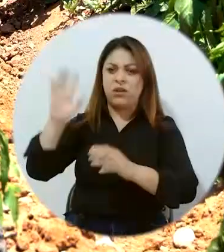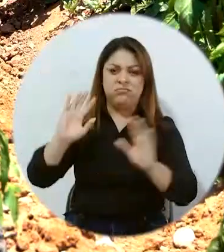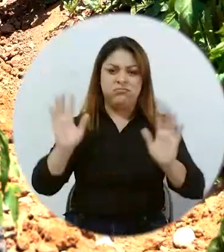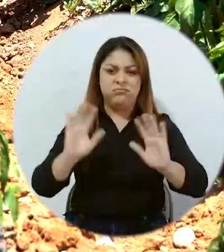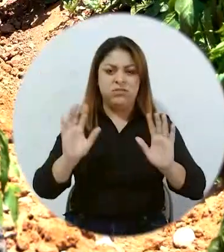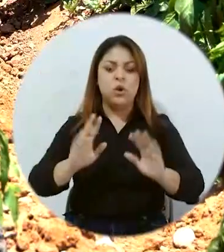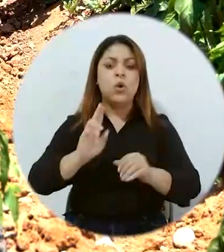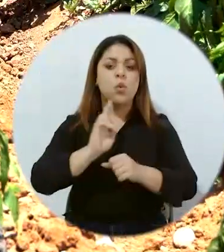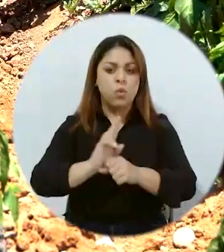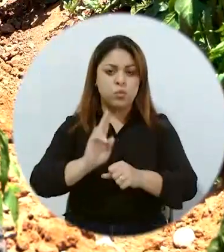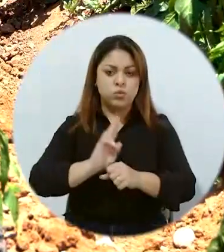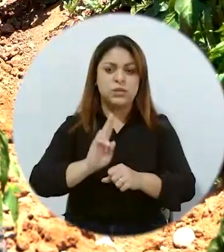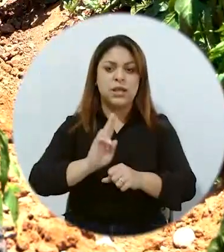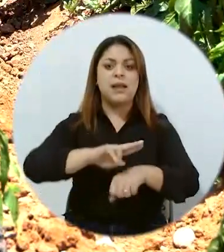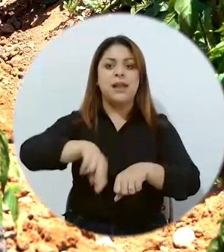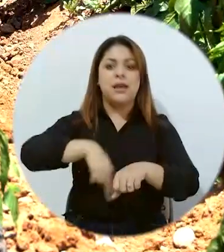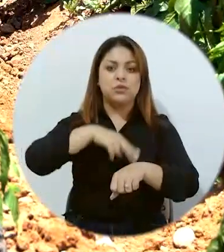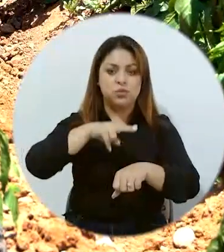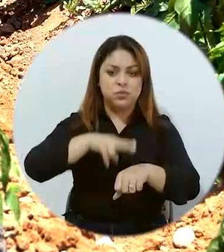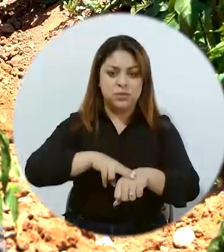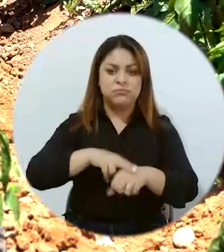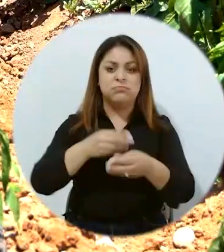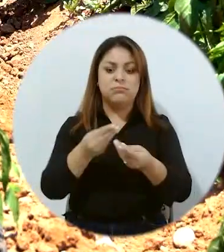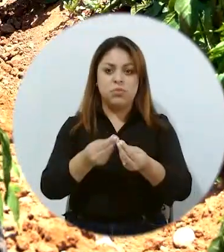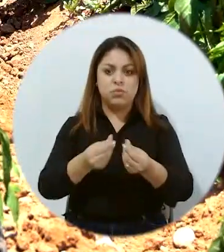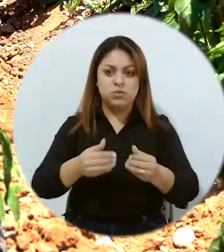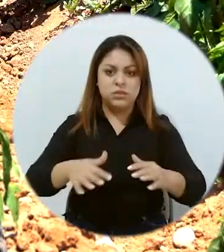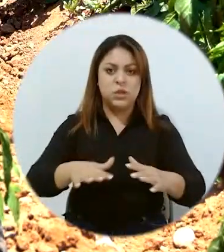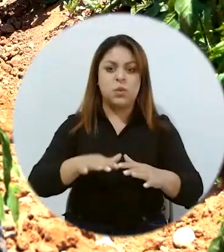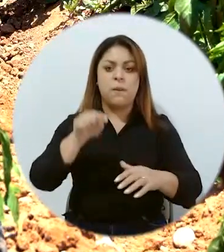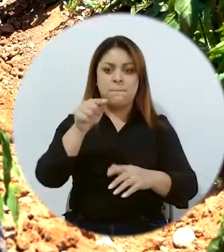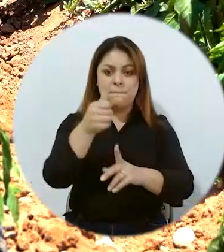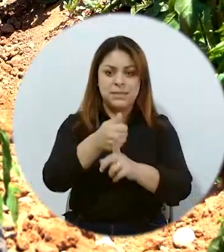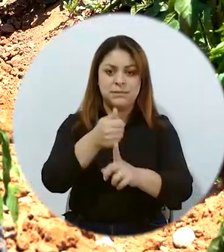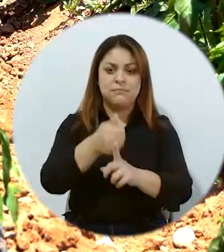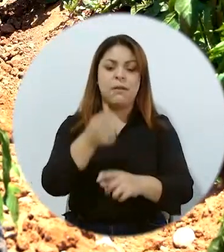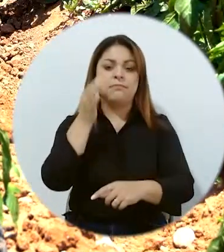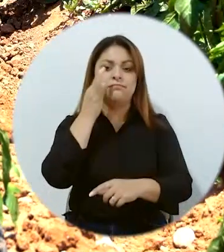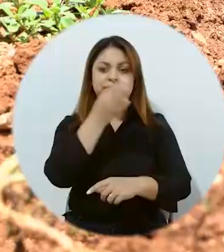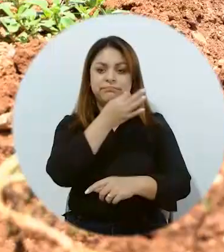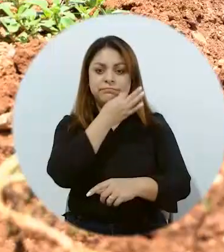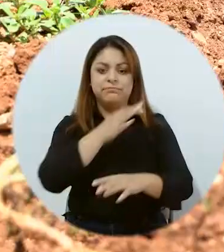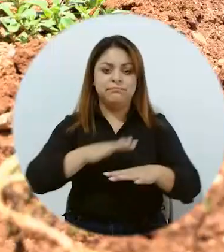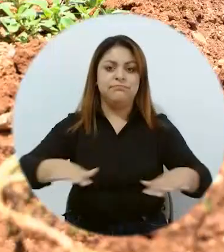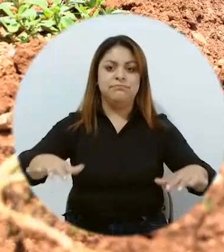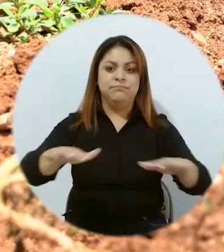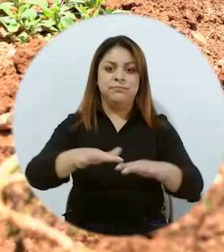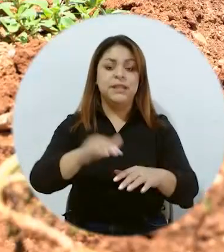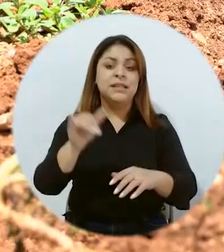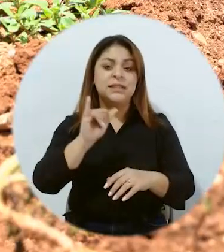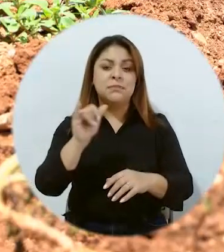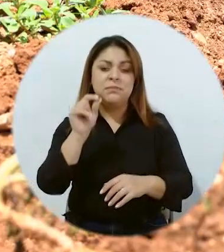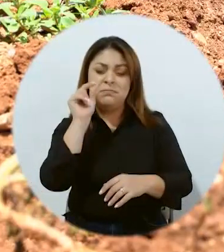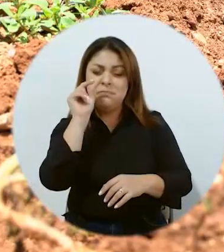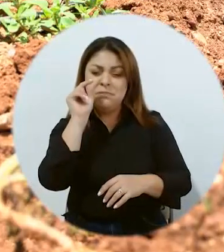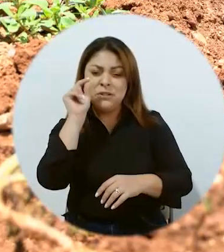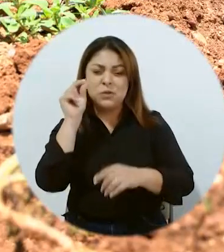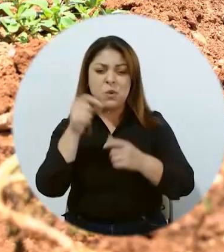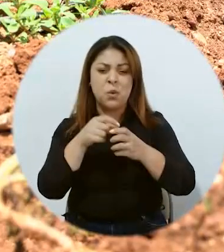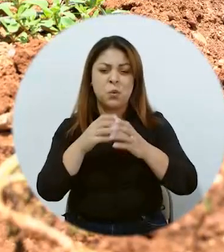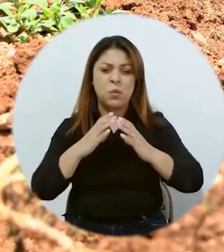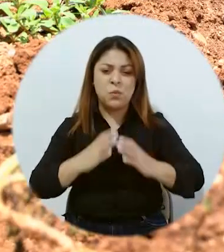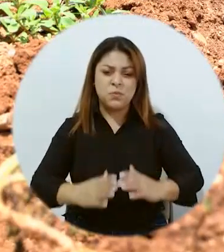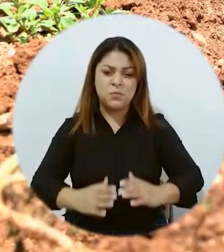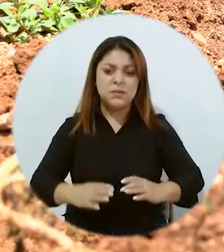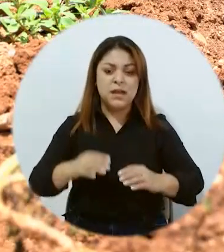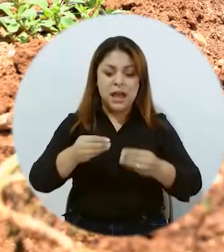trayendo fertilizantes de afuera, sino que se pueden utilizar los fertilizantes naturales producidos en la misma finca. Muchas